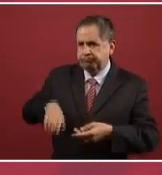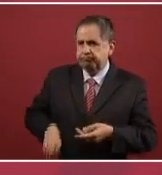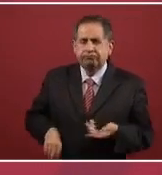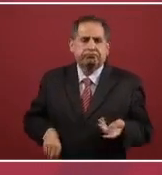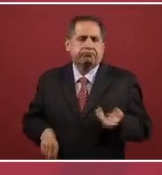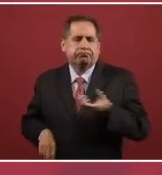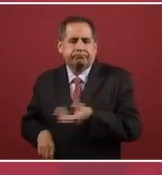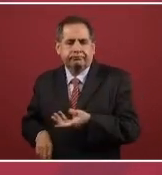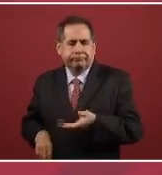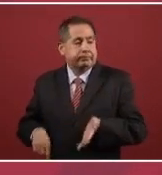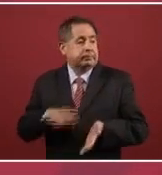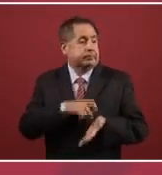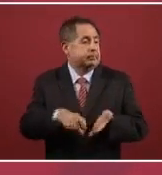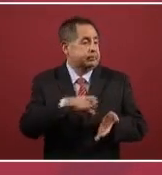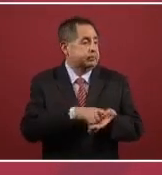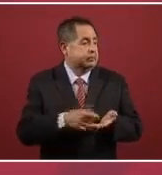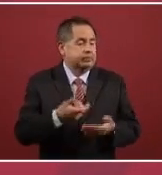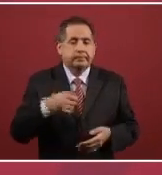comprando equipos,